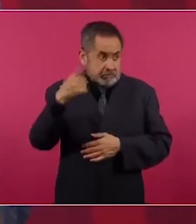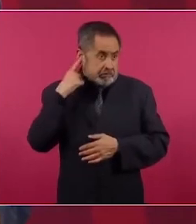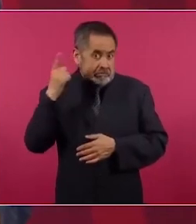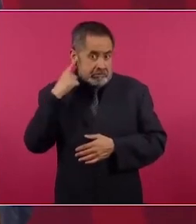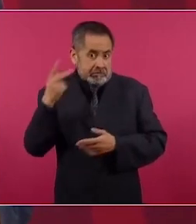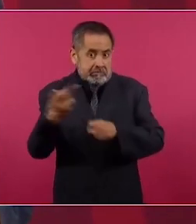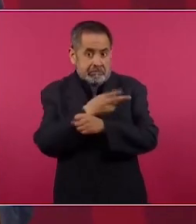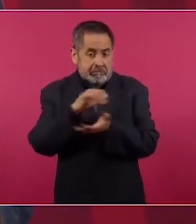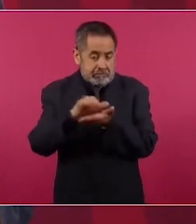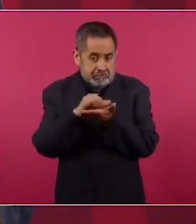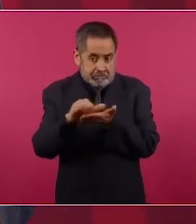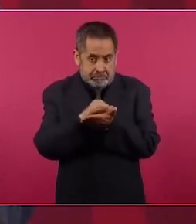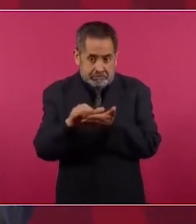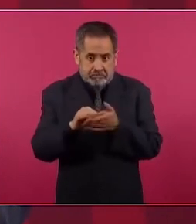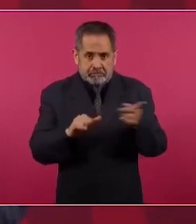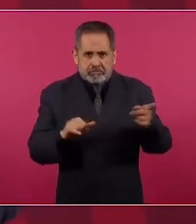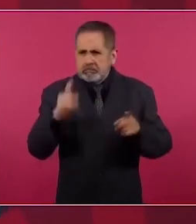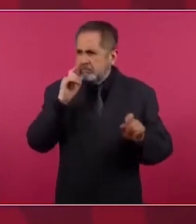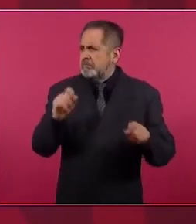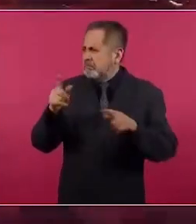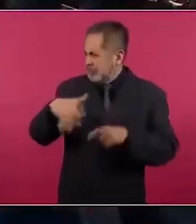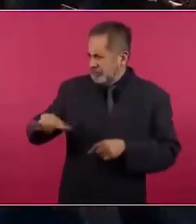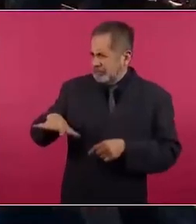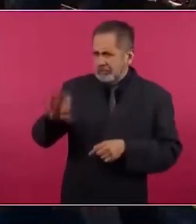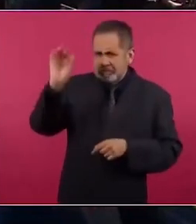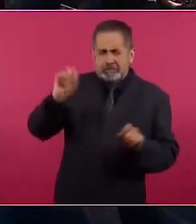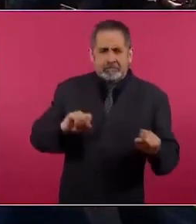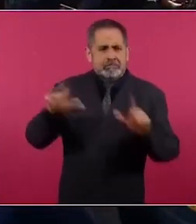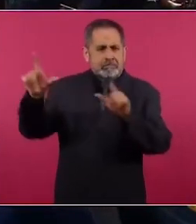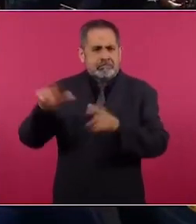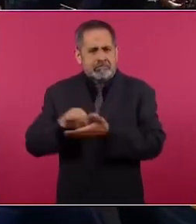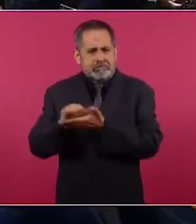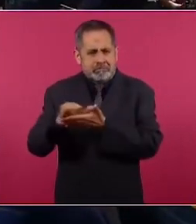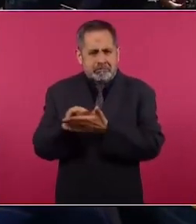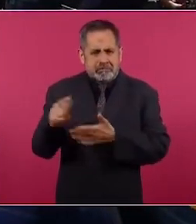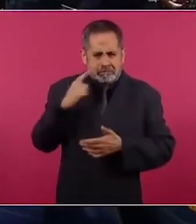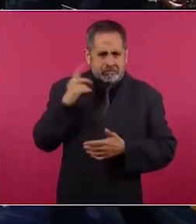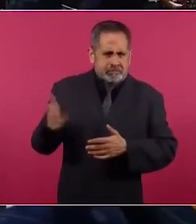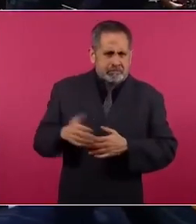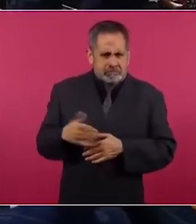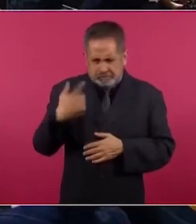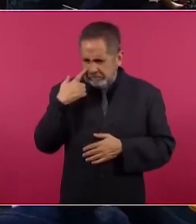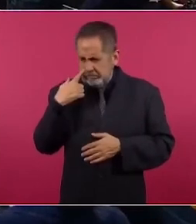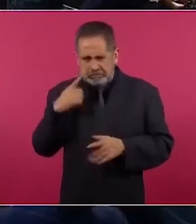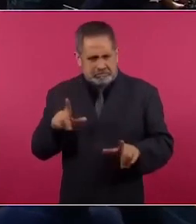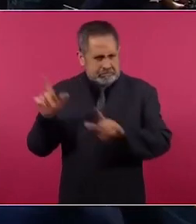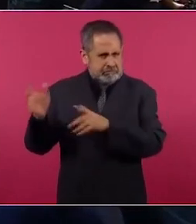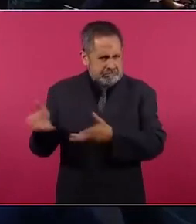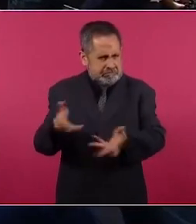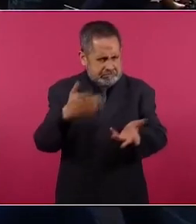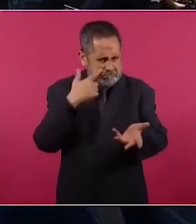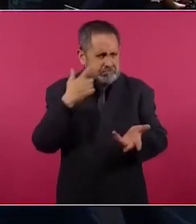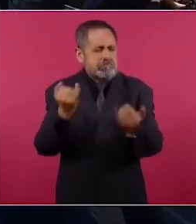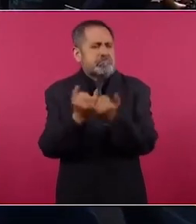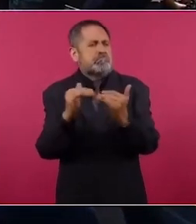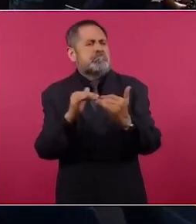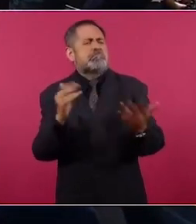York? A ver, ¿por qué no buscas el video? Vamos a verlo.